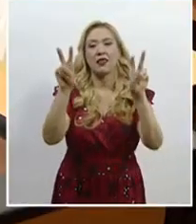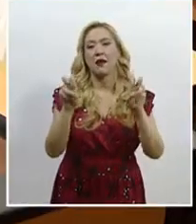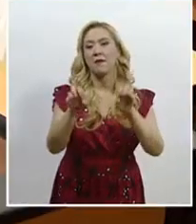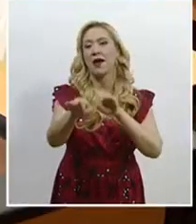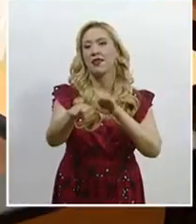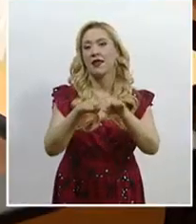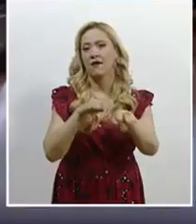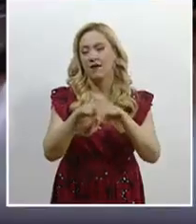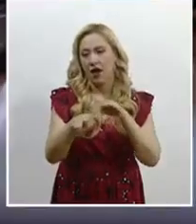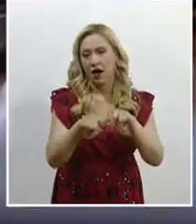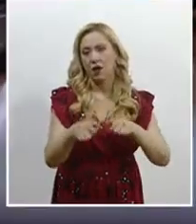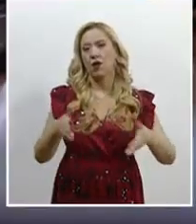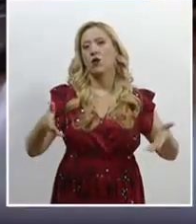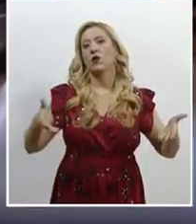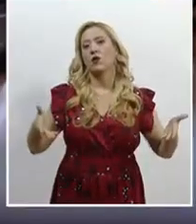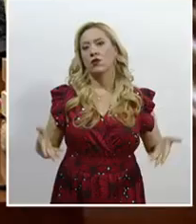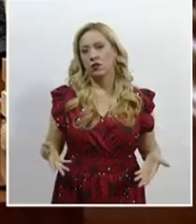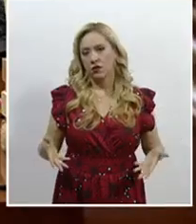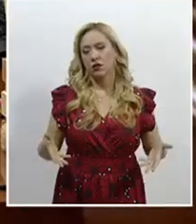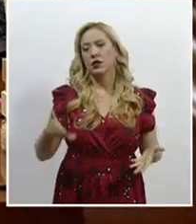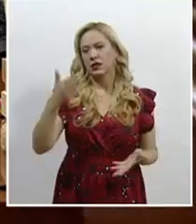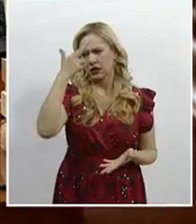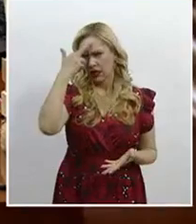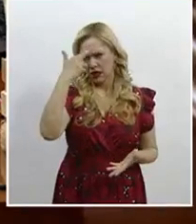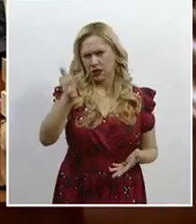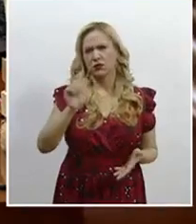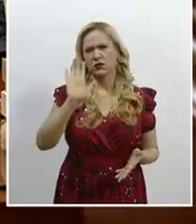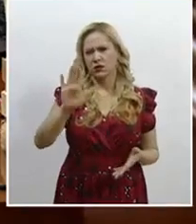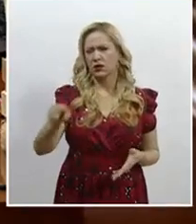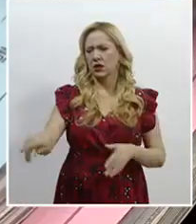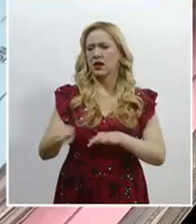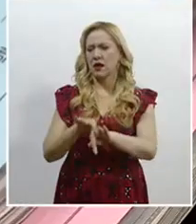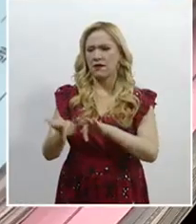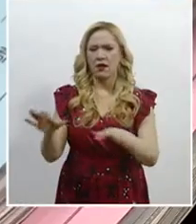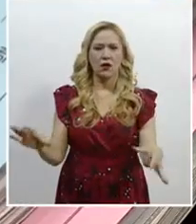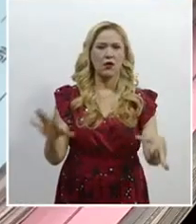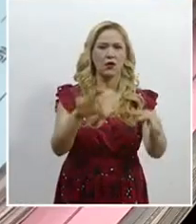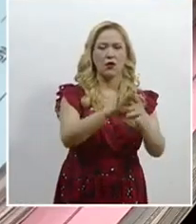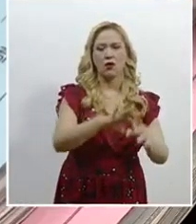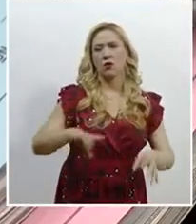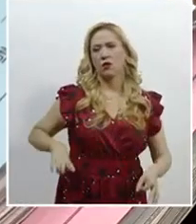trabajo, ello independiente de la naturaleza jurídica de la relación que subsiste.